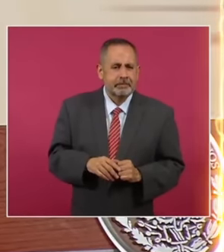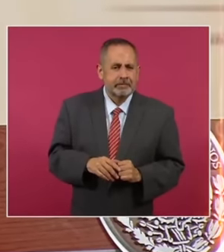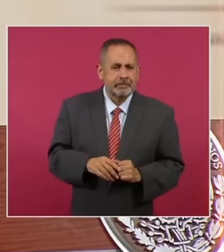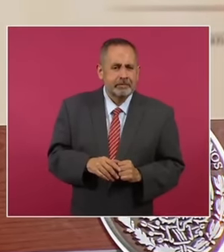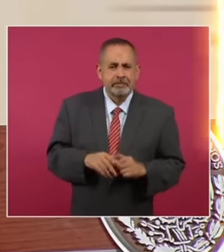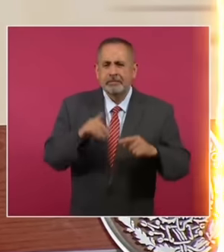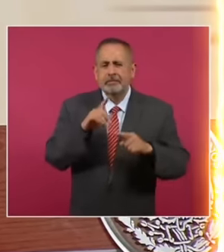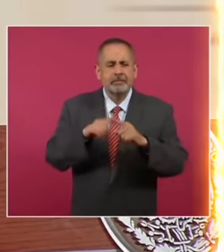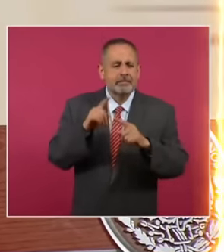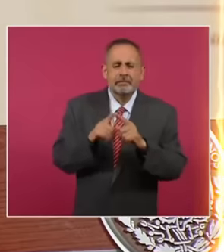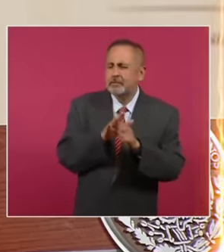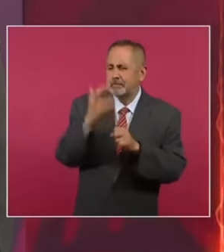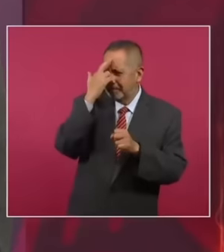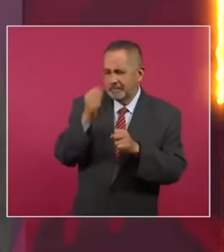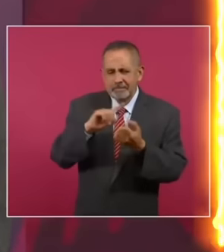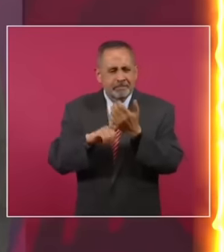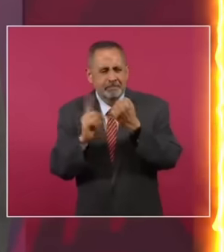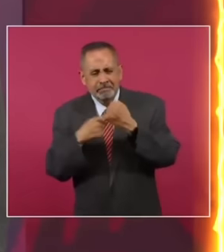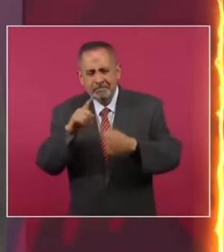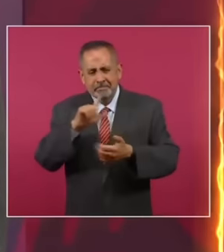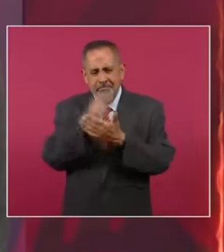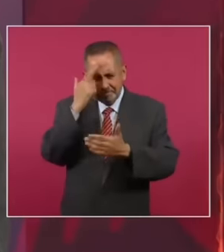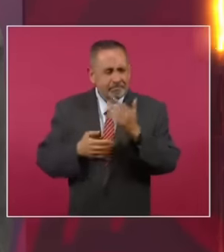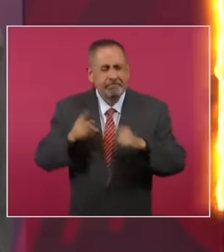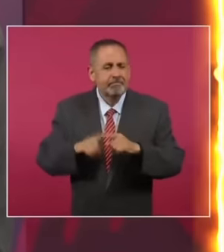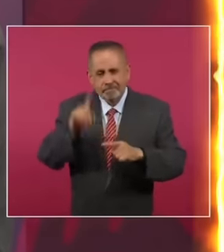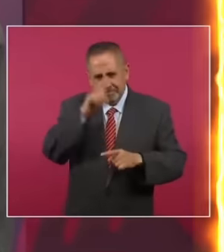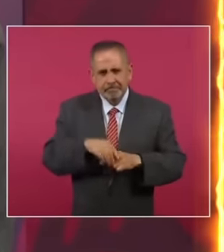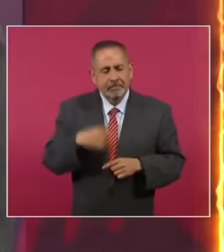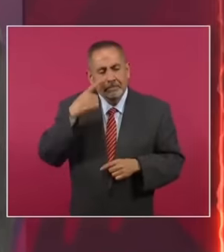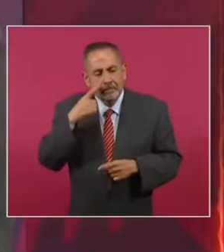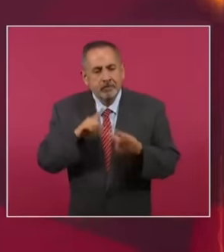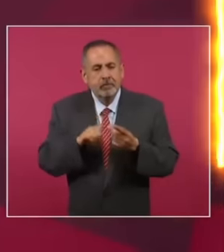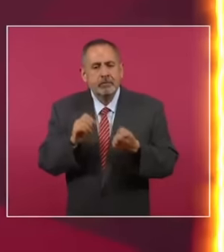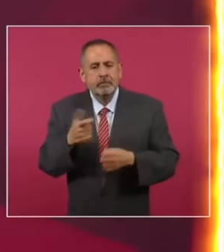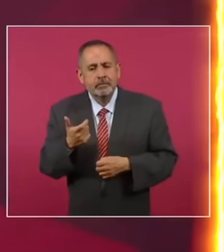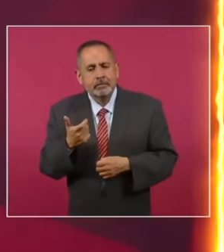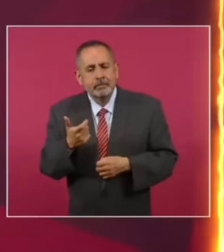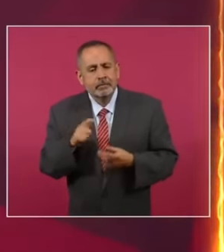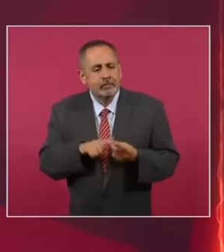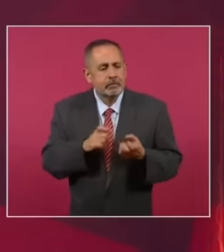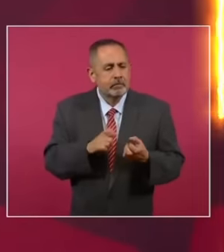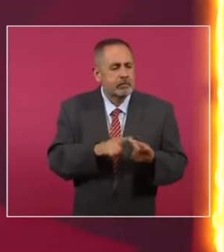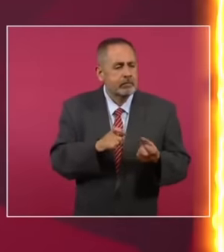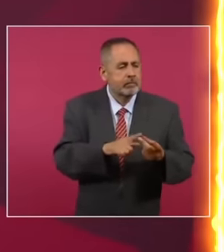cuál es el móvil del crimen, y se recomienda, síguele la pista al dinero.